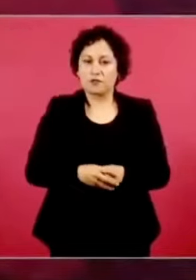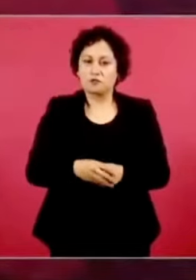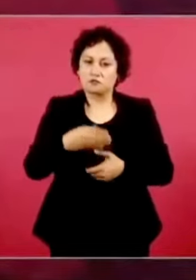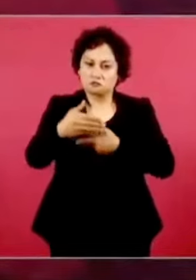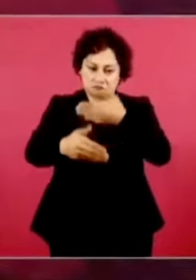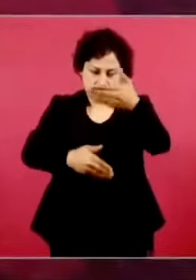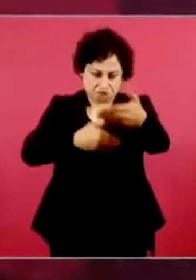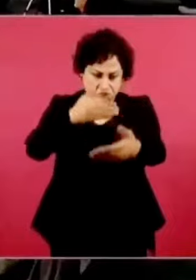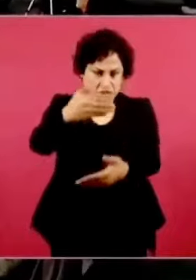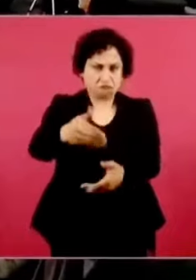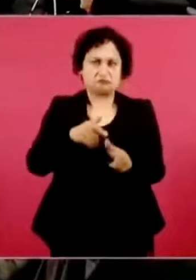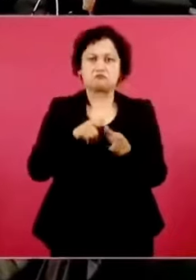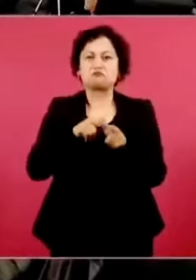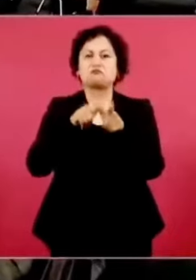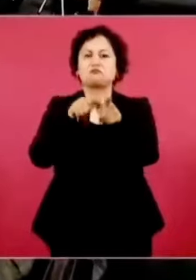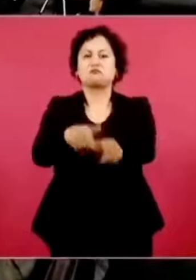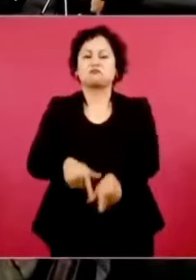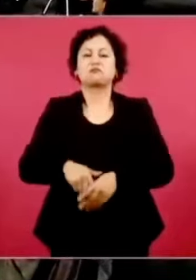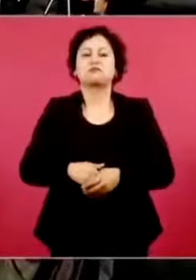avanzando.